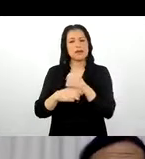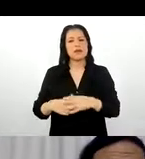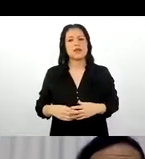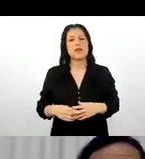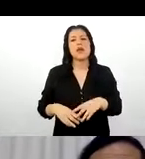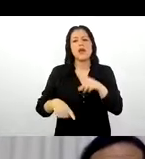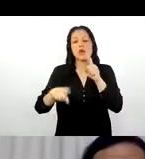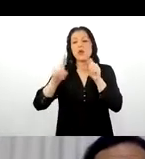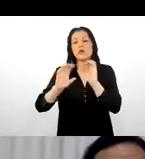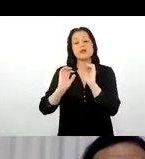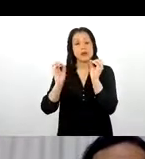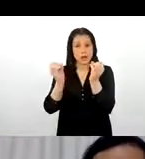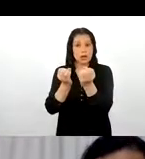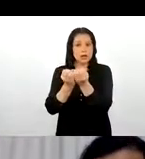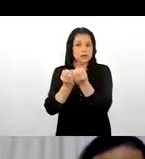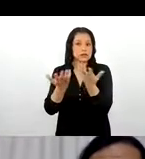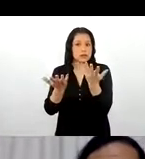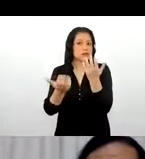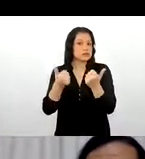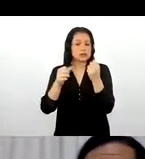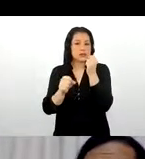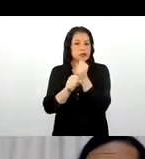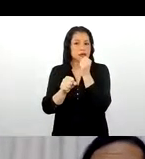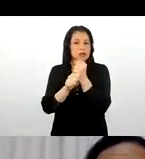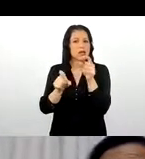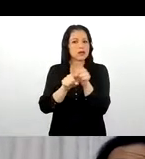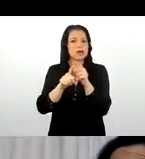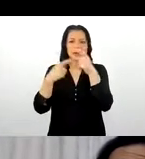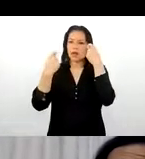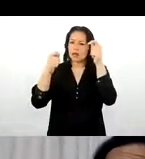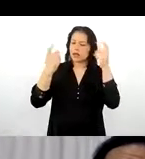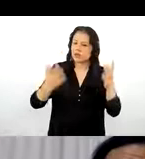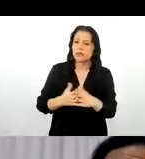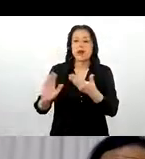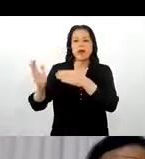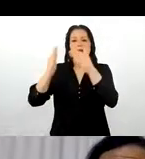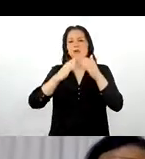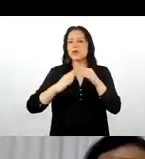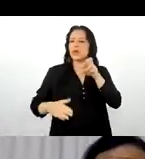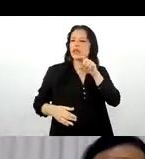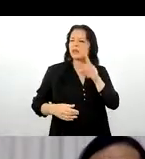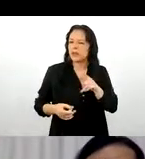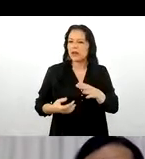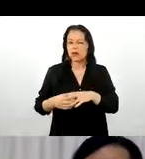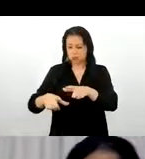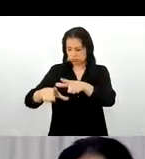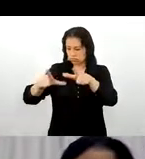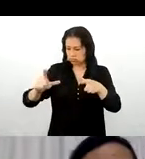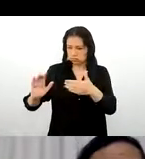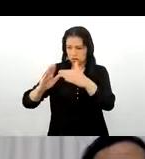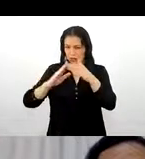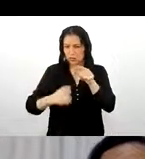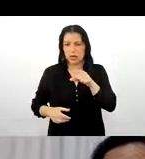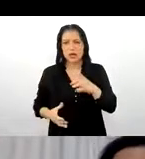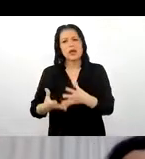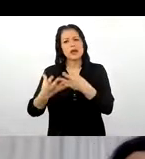algunas organizaciones y han trabajado también en entidades turísticas. Está la comunidad de Quino también, con el barrio de los artesanos, que muchos de ustedes